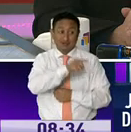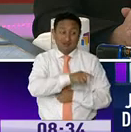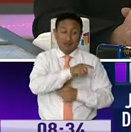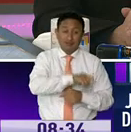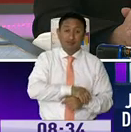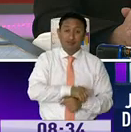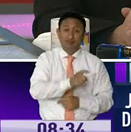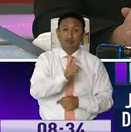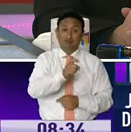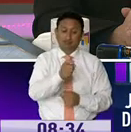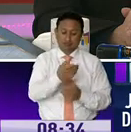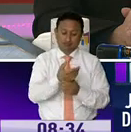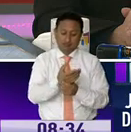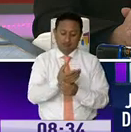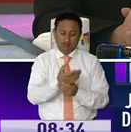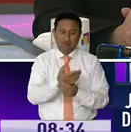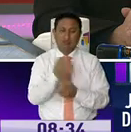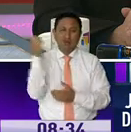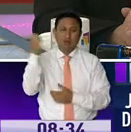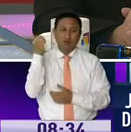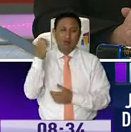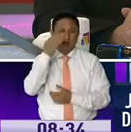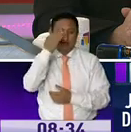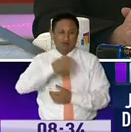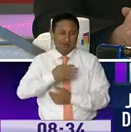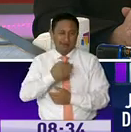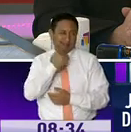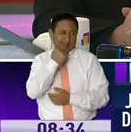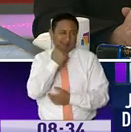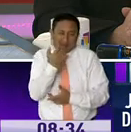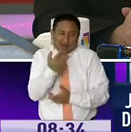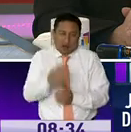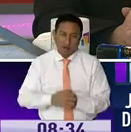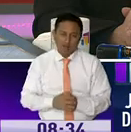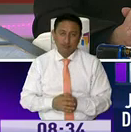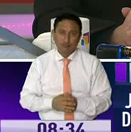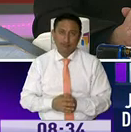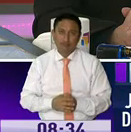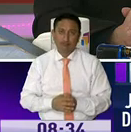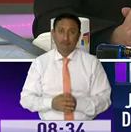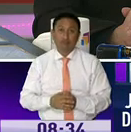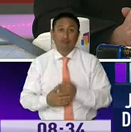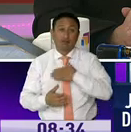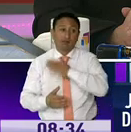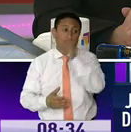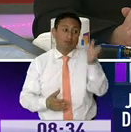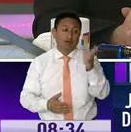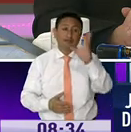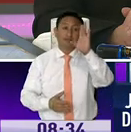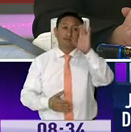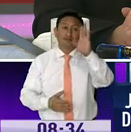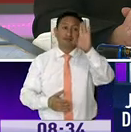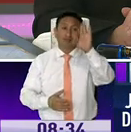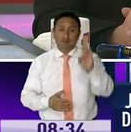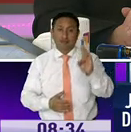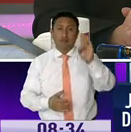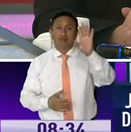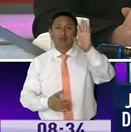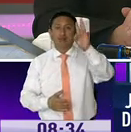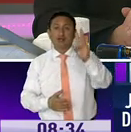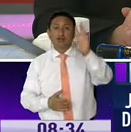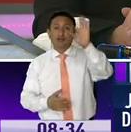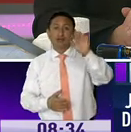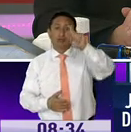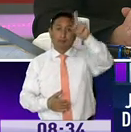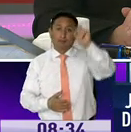ciudadana necesita ya sea exámenes, una ambulancia o cualquier tipo sanitario, y 769 inquietudes sanitarias. Por lo tanto,